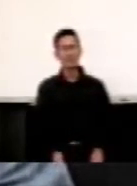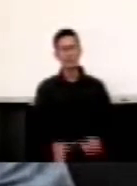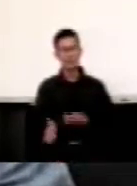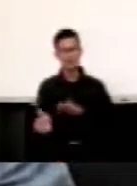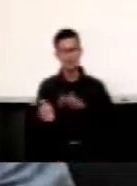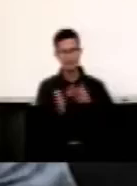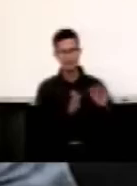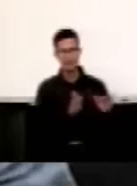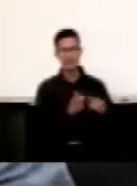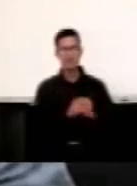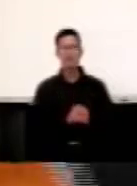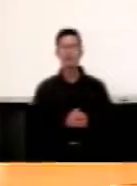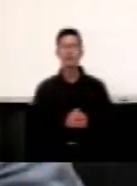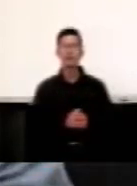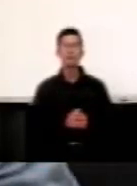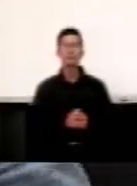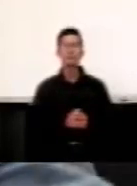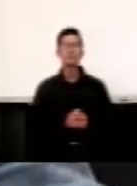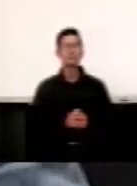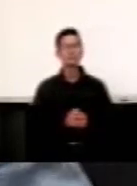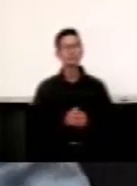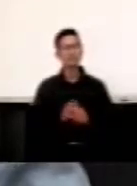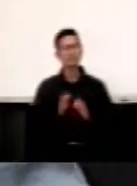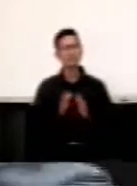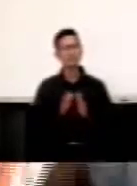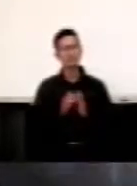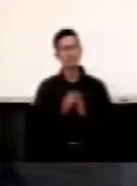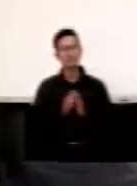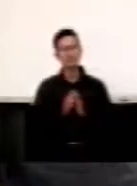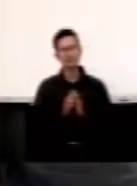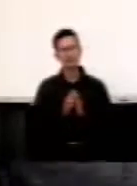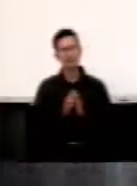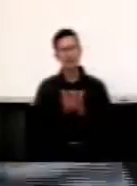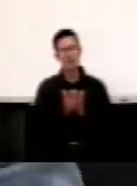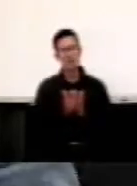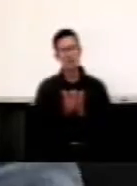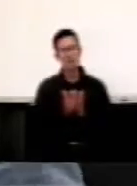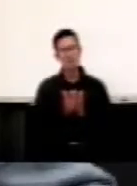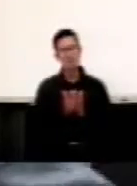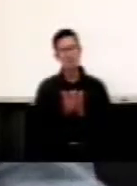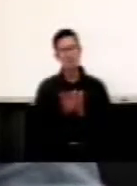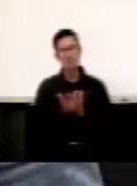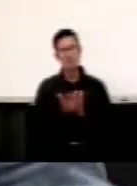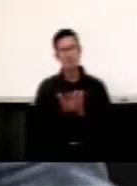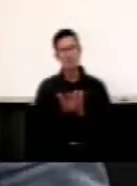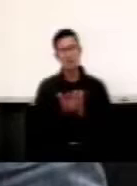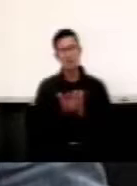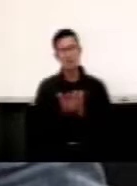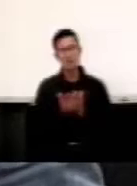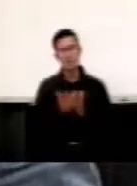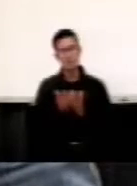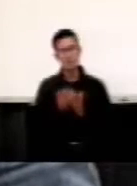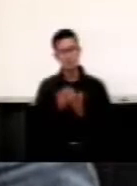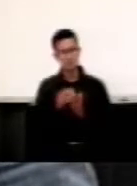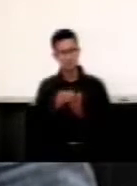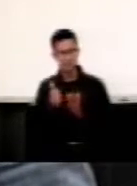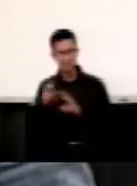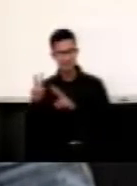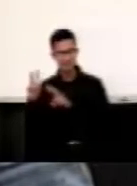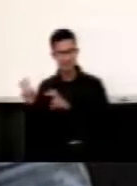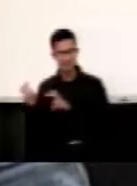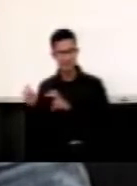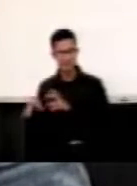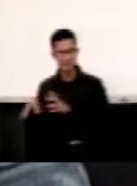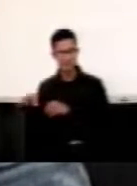centrar es sobre el libro, sobre los aspectos que toca, una contextualización. Y luego me voy a centrar en algunos